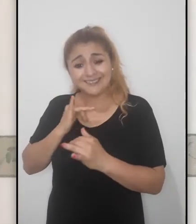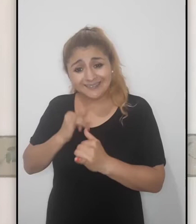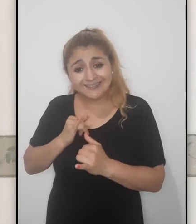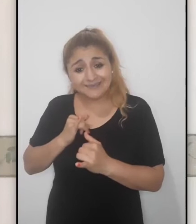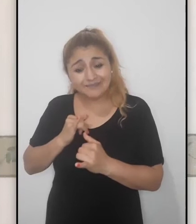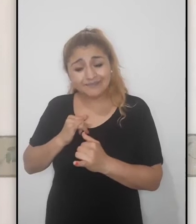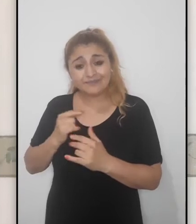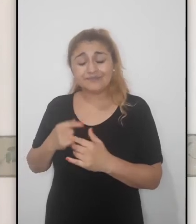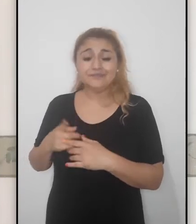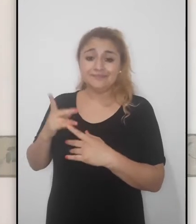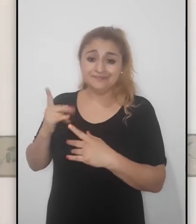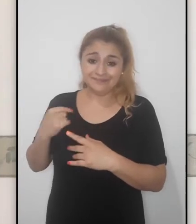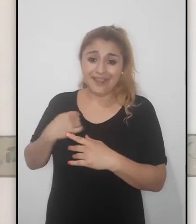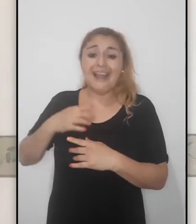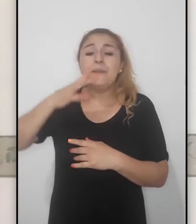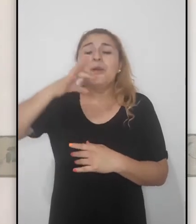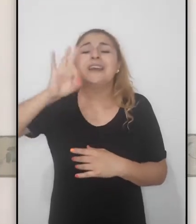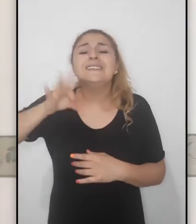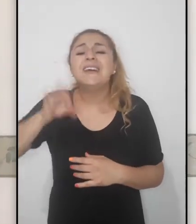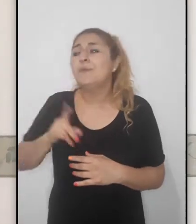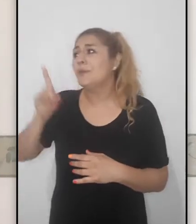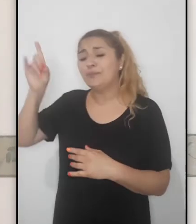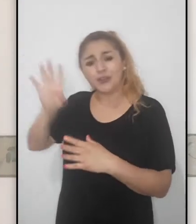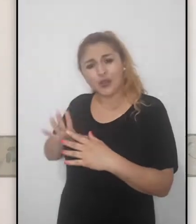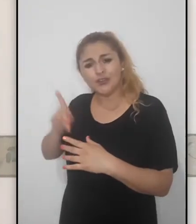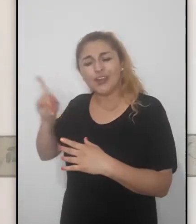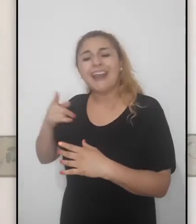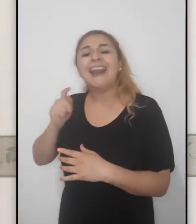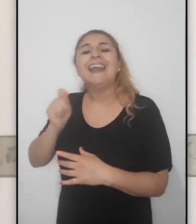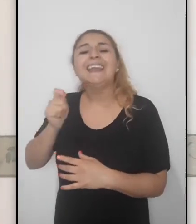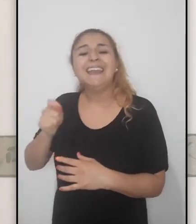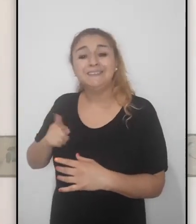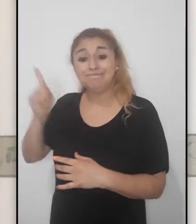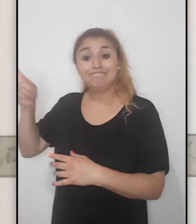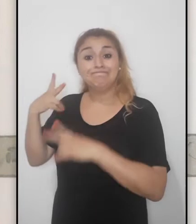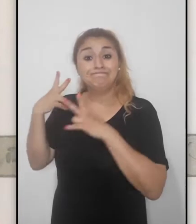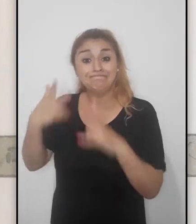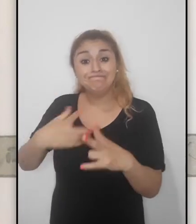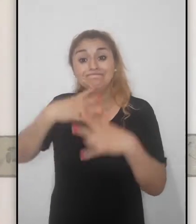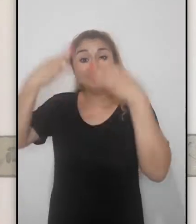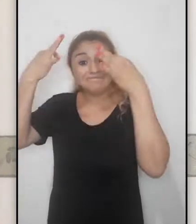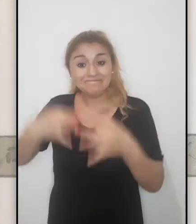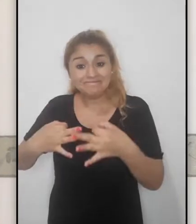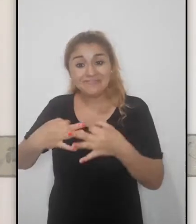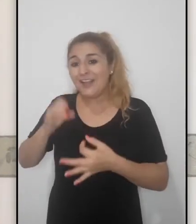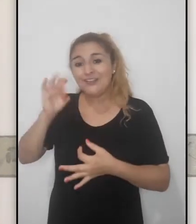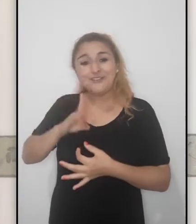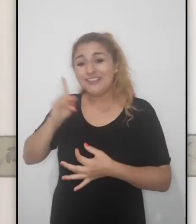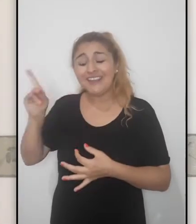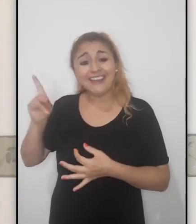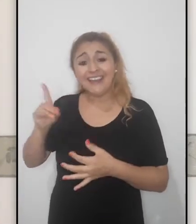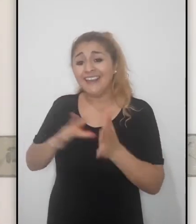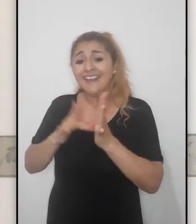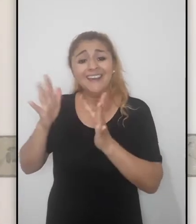misma en quien es él y no podemos fallar nos lo podemos hacer cuando la base es la